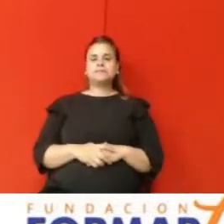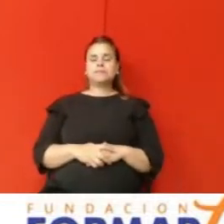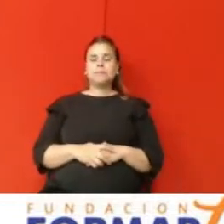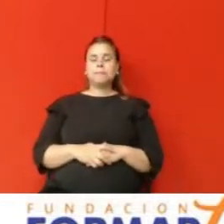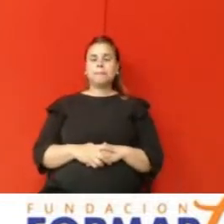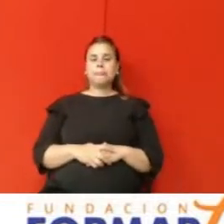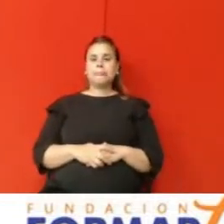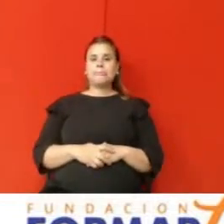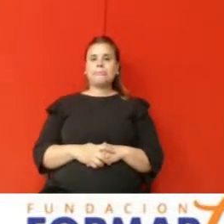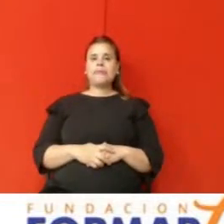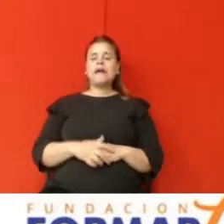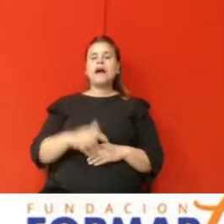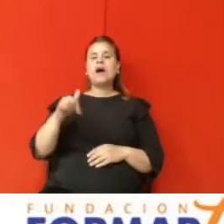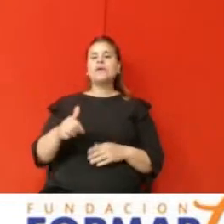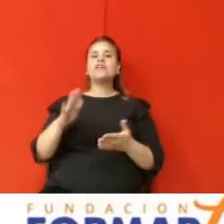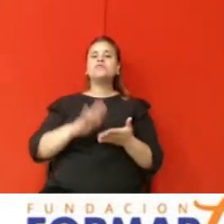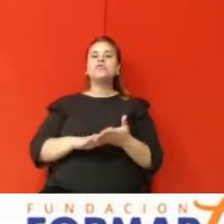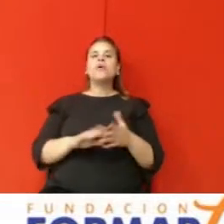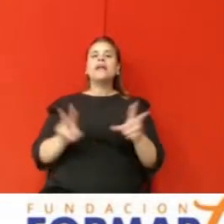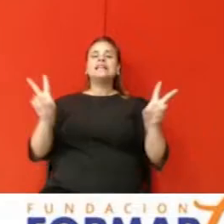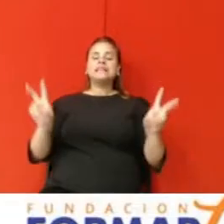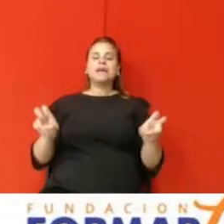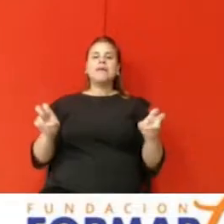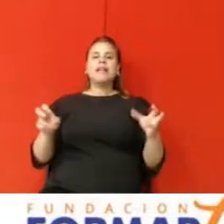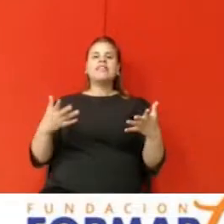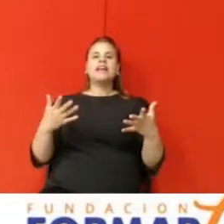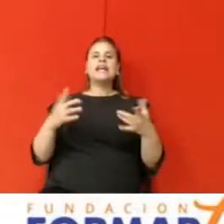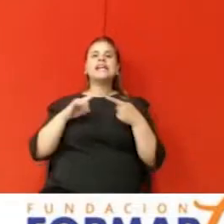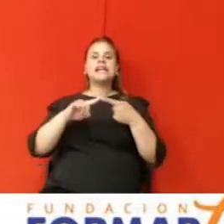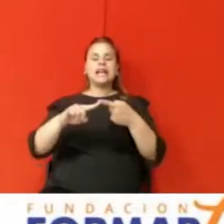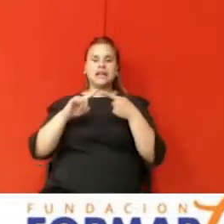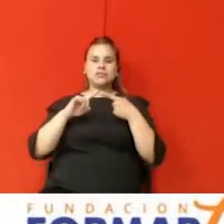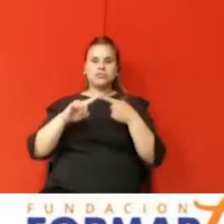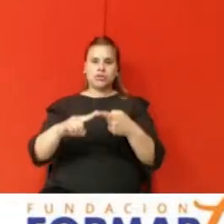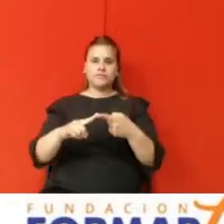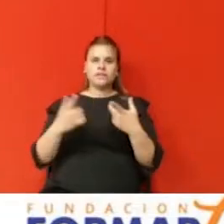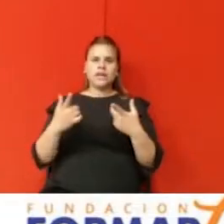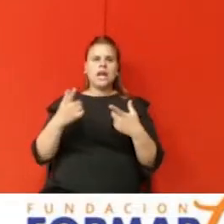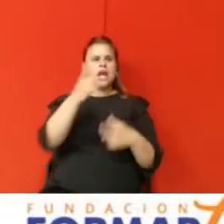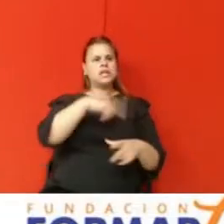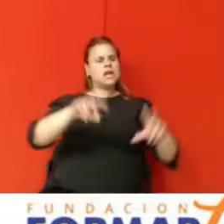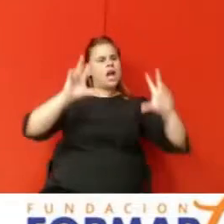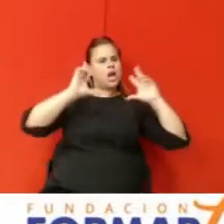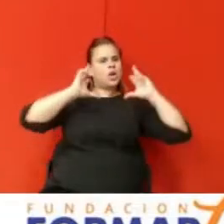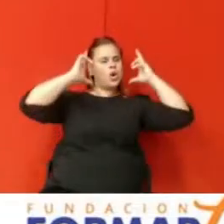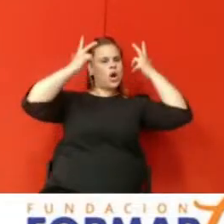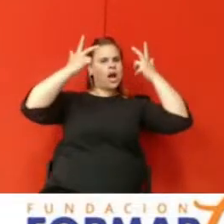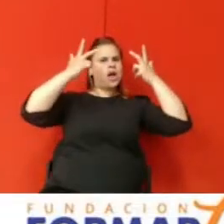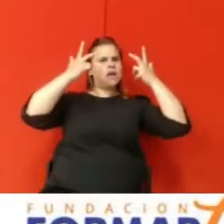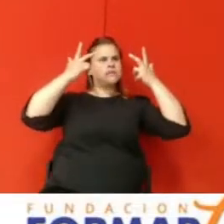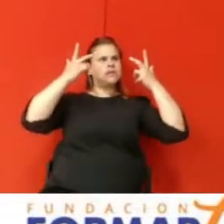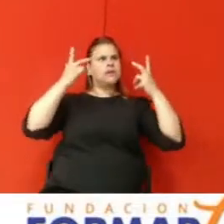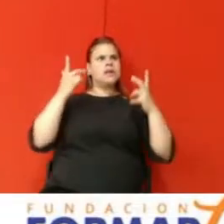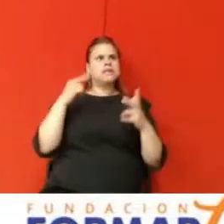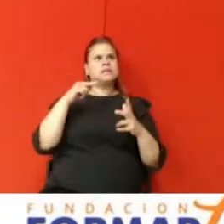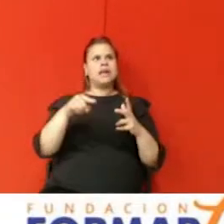En la categoría trato, en la subcategoría lo favorable, dice, no están enojadas. Está hablando